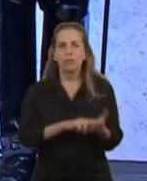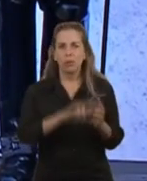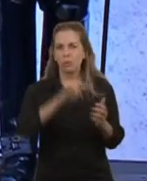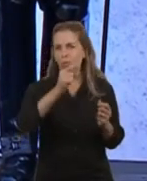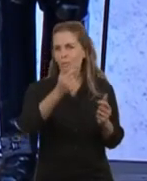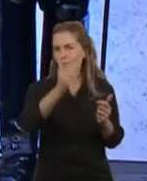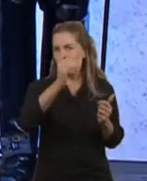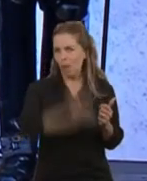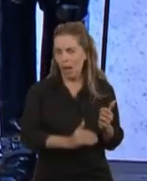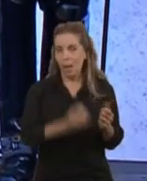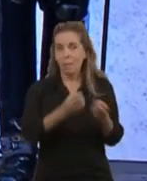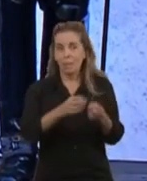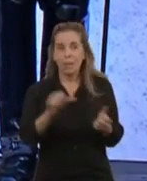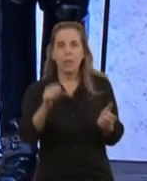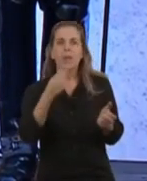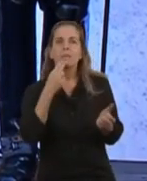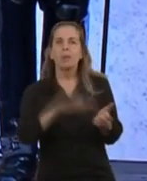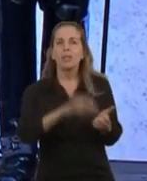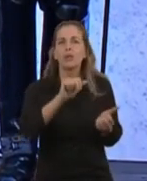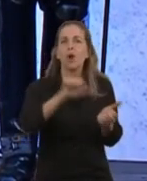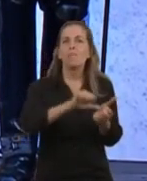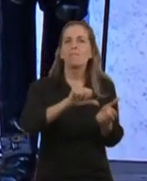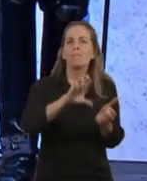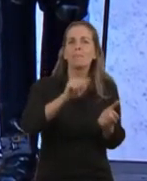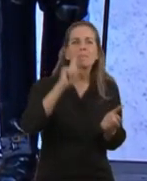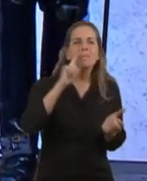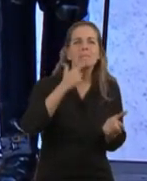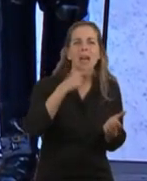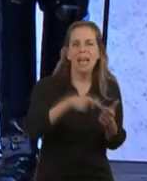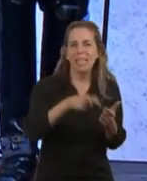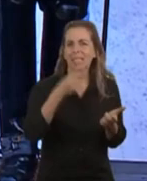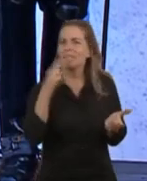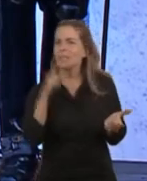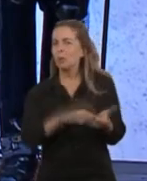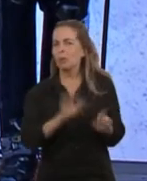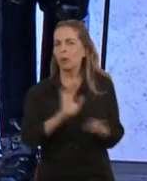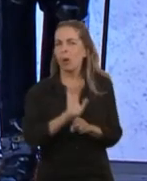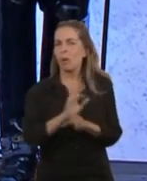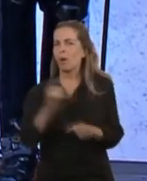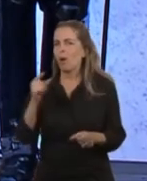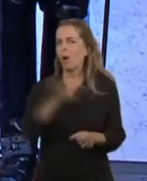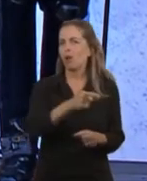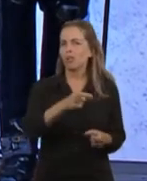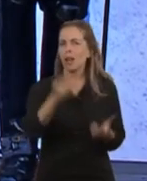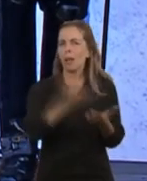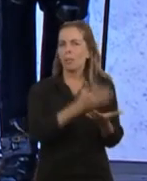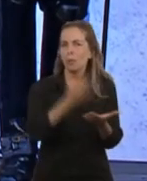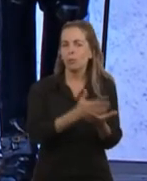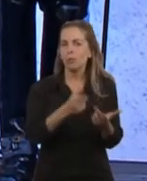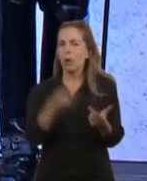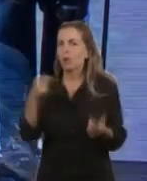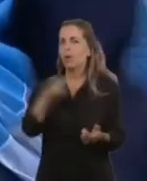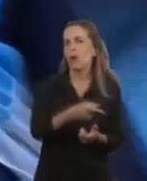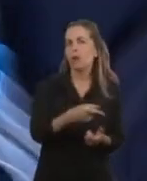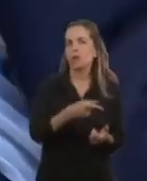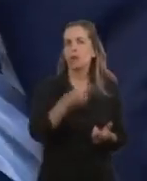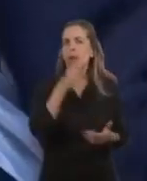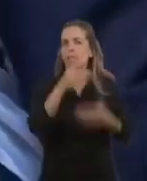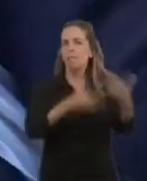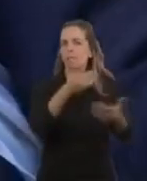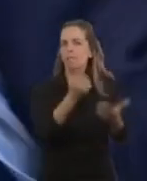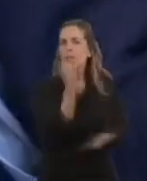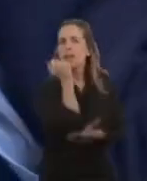empezando por el impuesto país, un impuesto distorsivo que atenta contra la producción y el crecimiento económico.